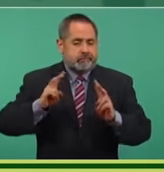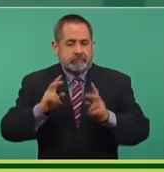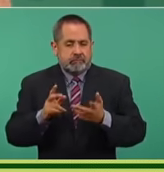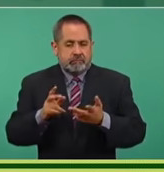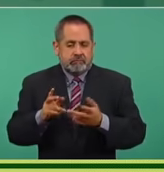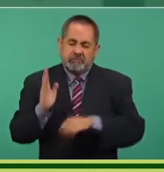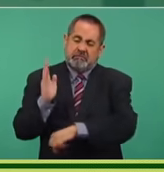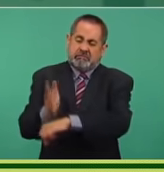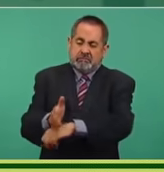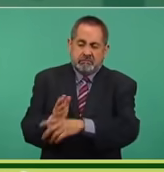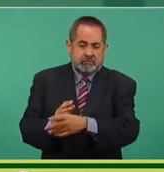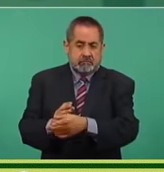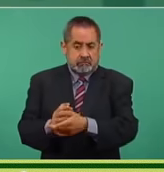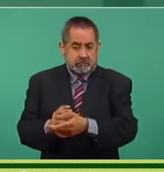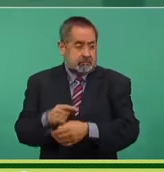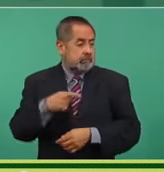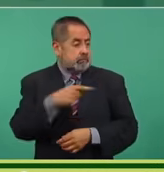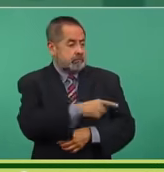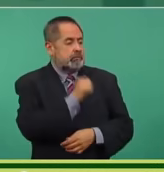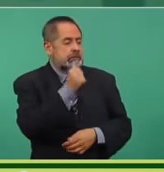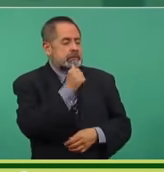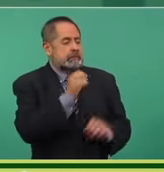a los que no son influyentes